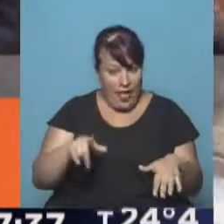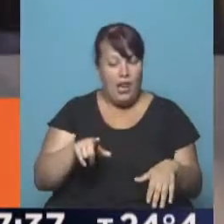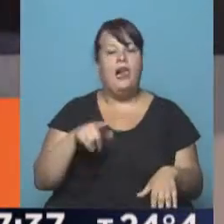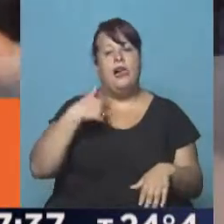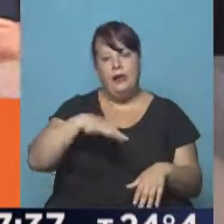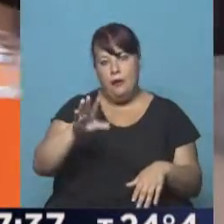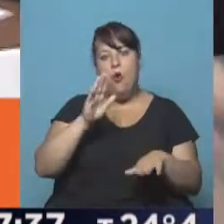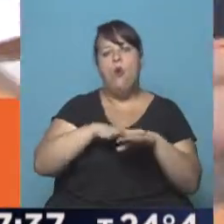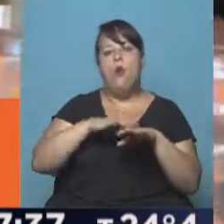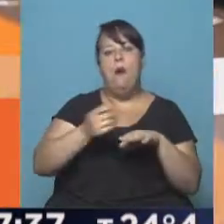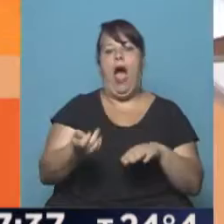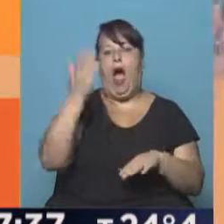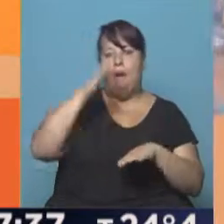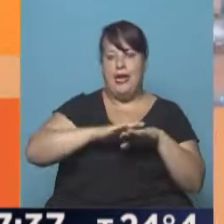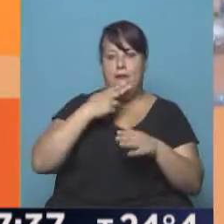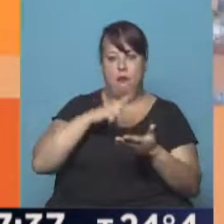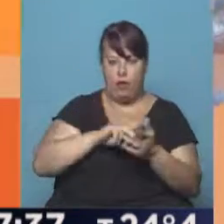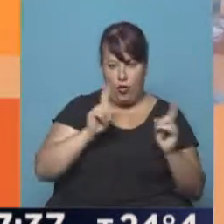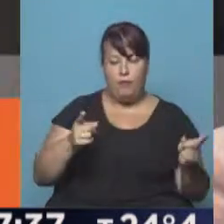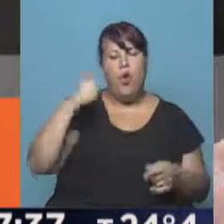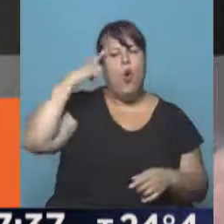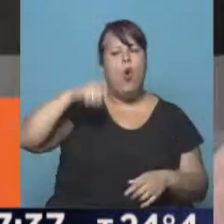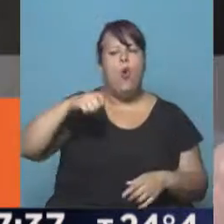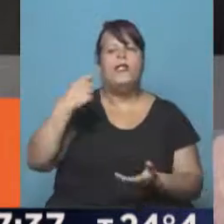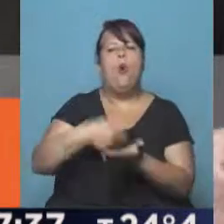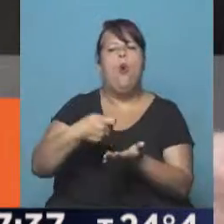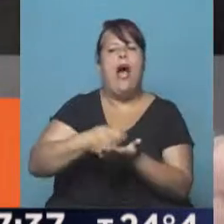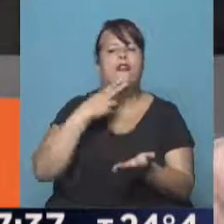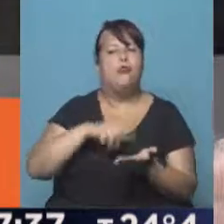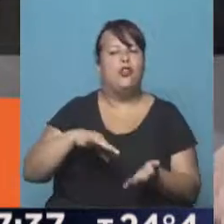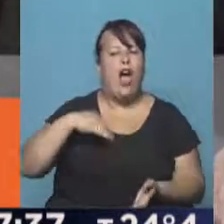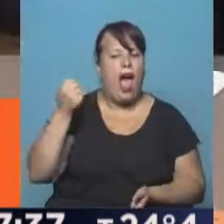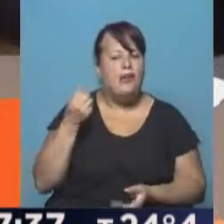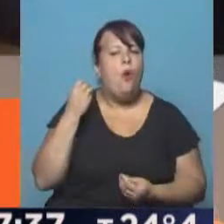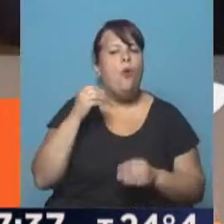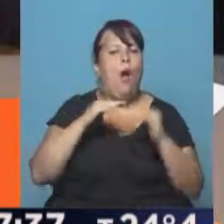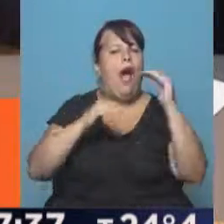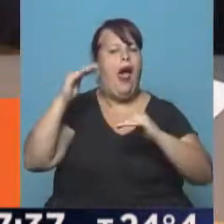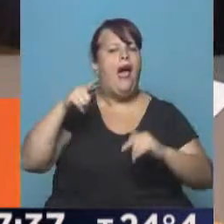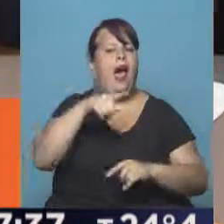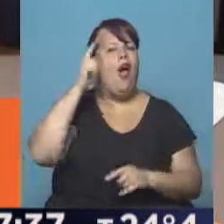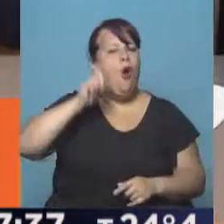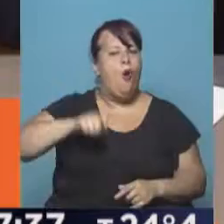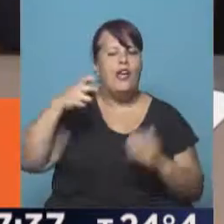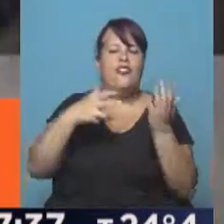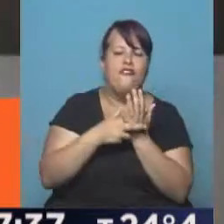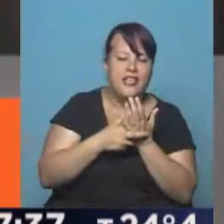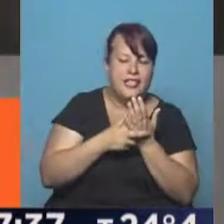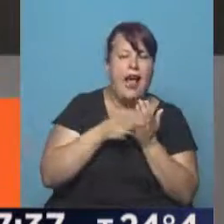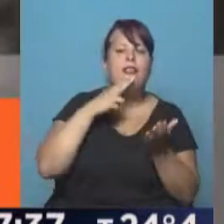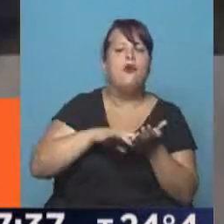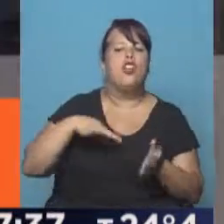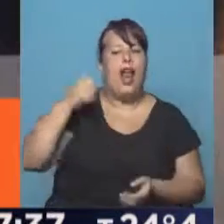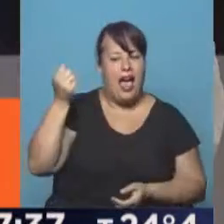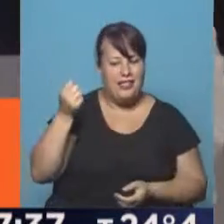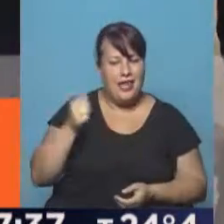van a sufrir por este aumento del mínimo imponible. Los jueces, ¿cuánto pagan impuesto a las ganancias? ¿Cuál es la tabla que se le aplica a los jueces y fiscales de impuesto a las ganancias?